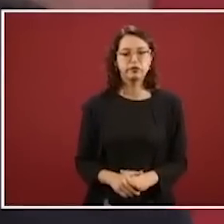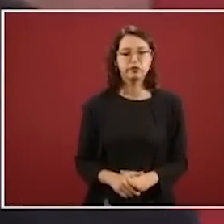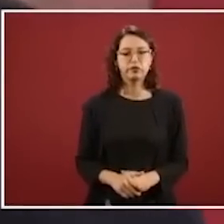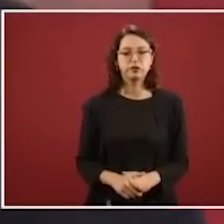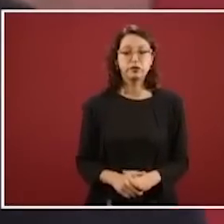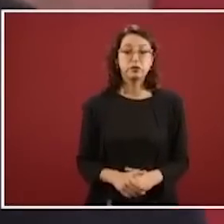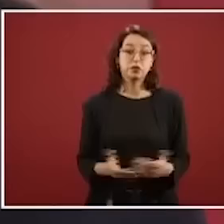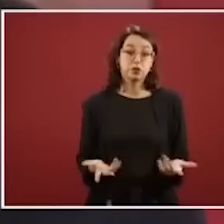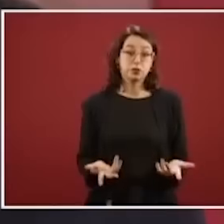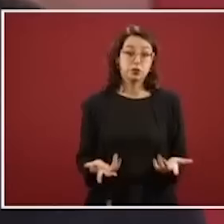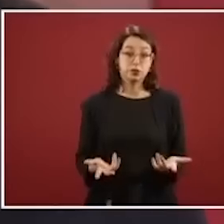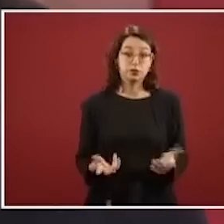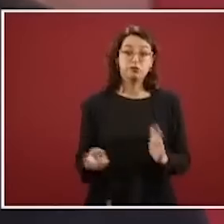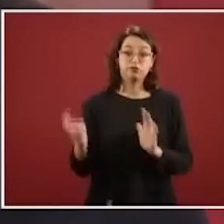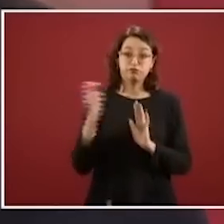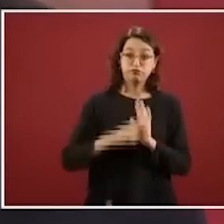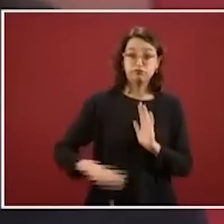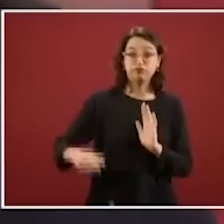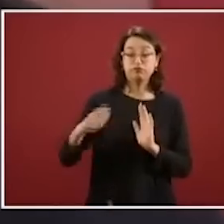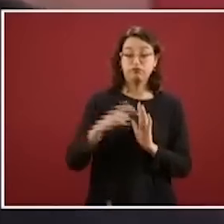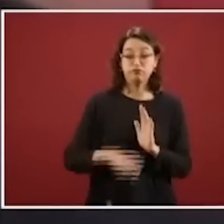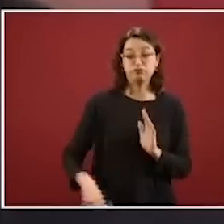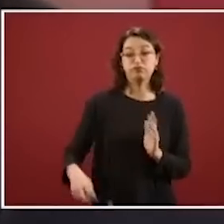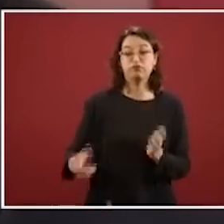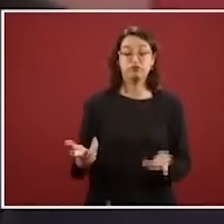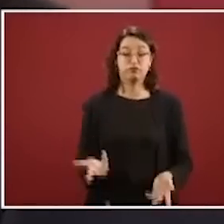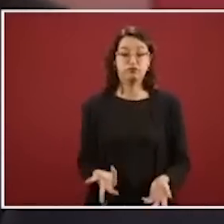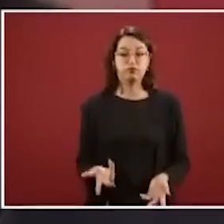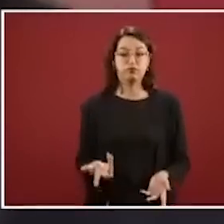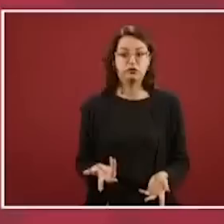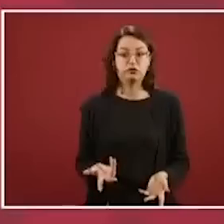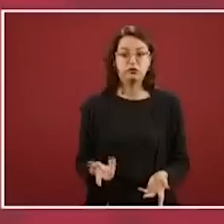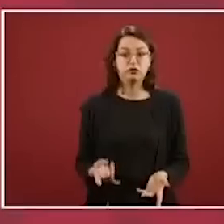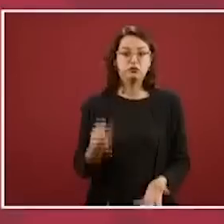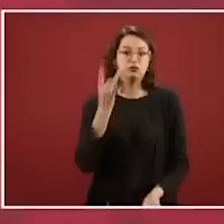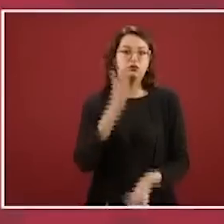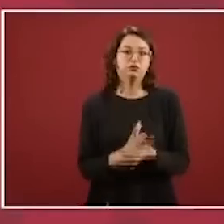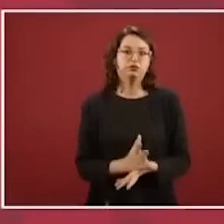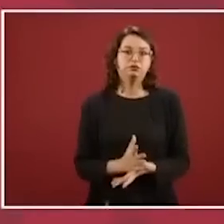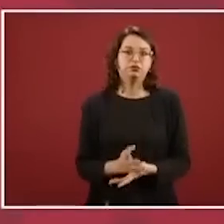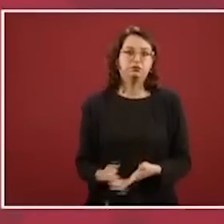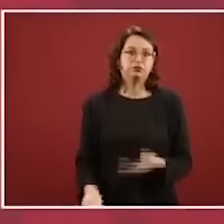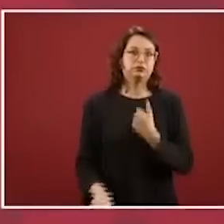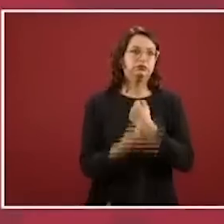y rectificar y no caer en la autocomplacencia.